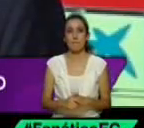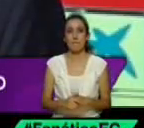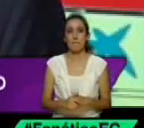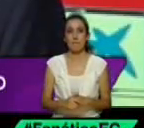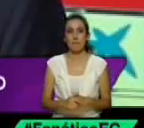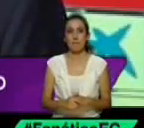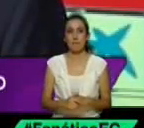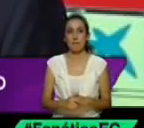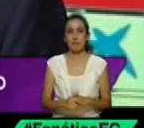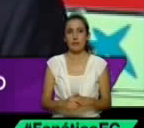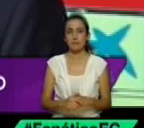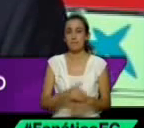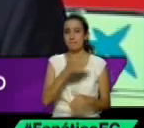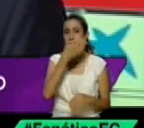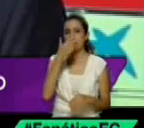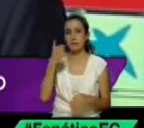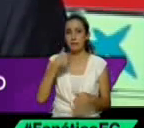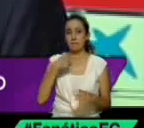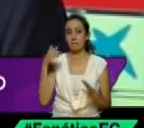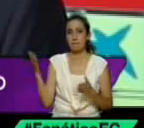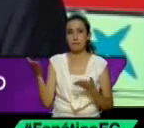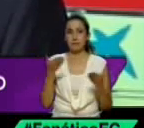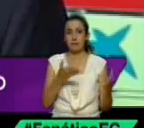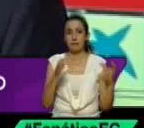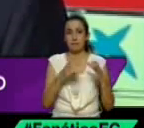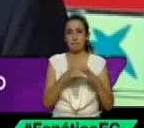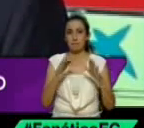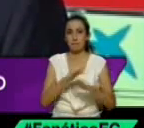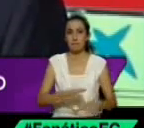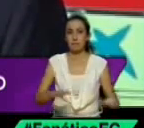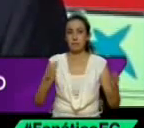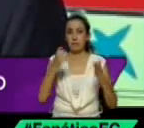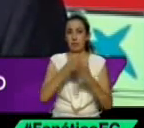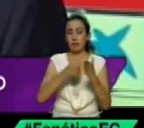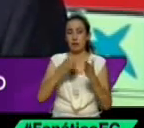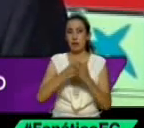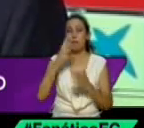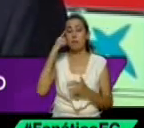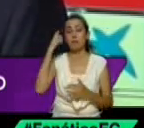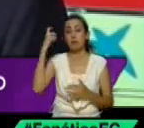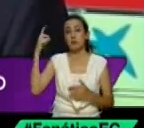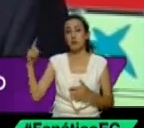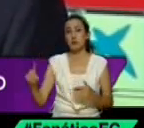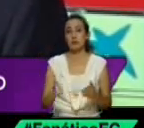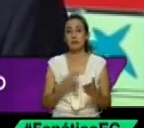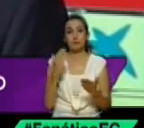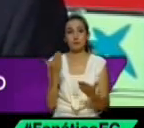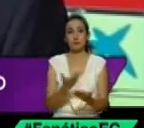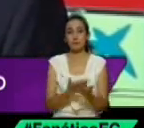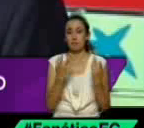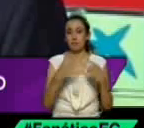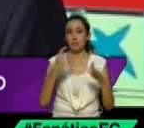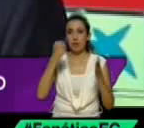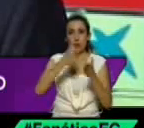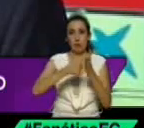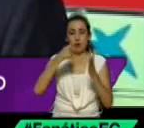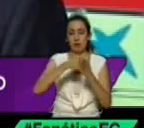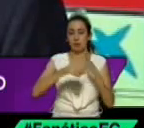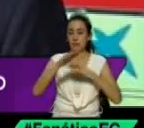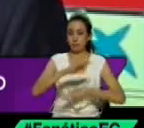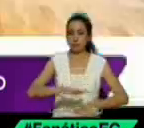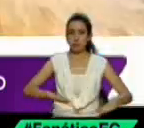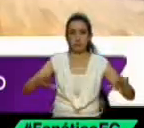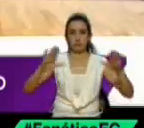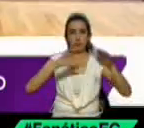Estar aquí en el mejor club del mundo, afronto este reto con mucha ilusión y ya para esta tarde empezar a entrenar y dar a tope para